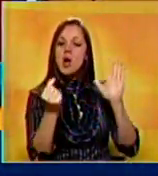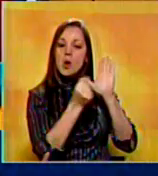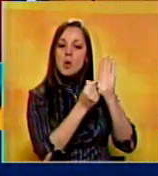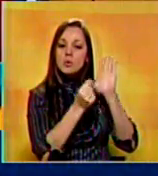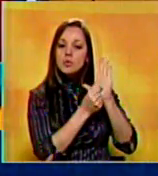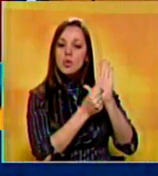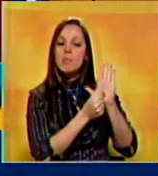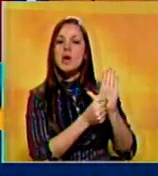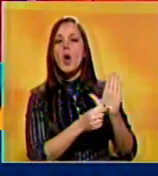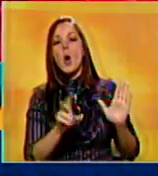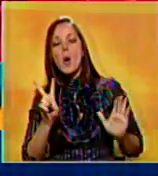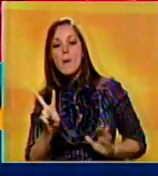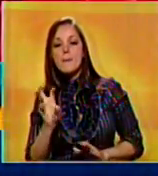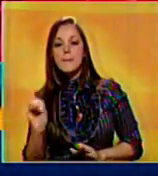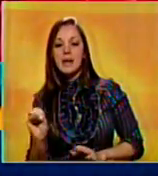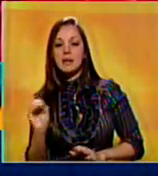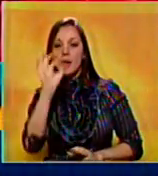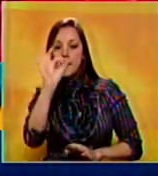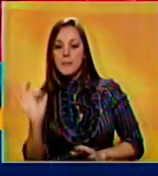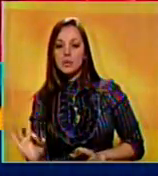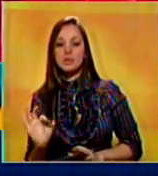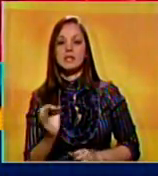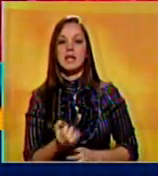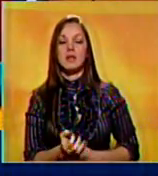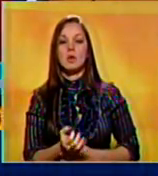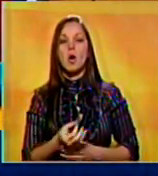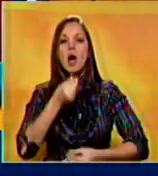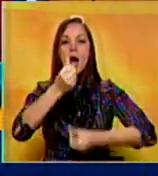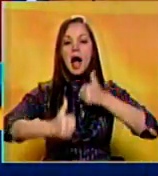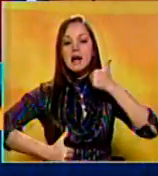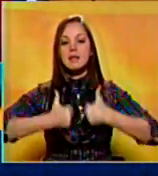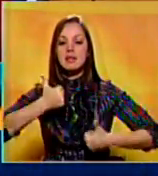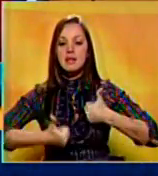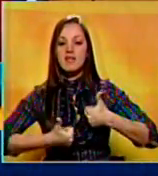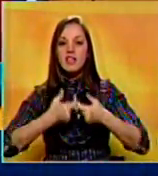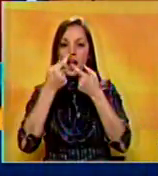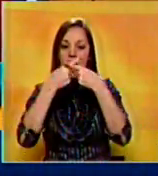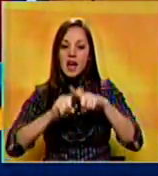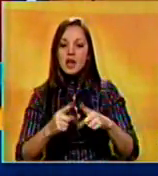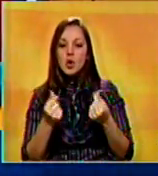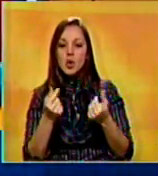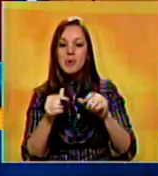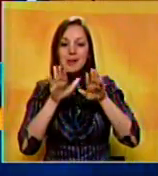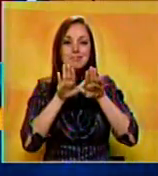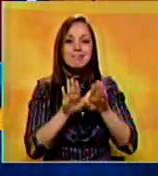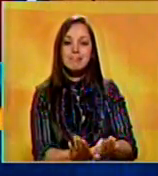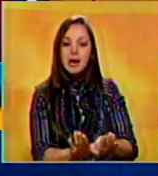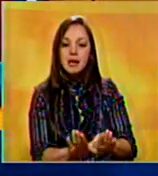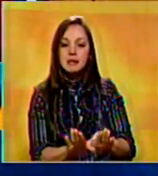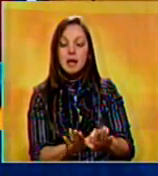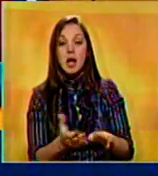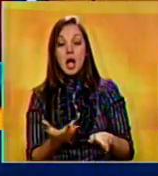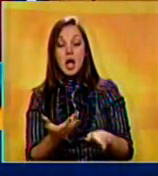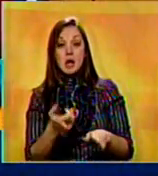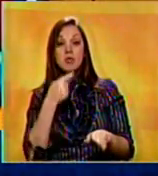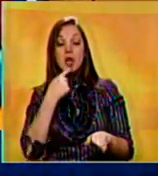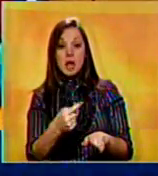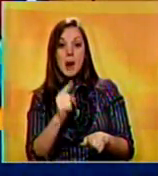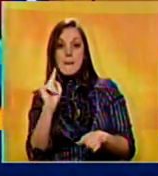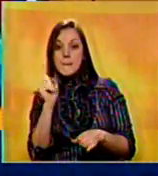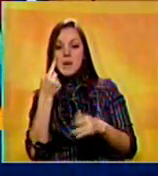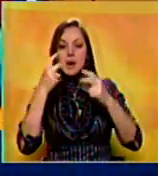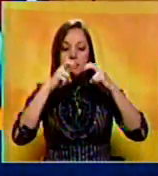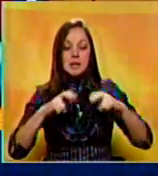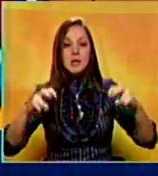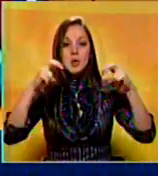el 20% de actividad económica paralizada, 20%. Este es un primer diagnóstico de